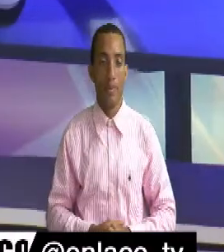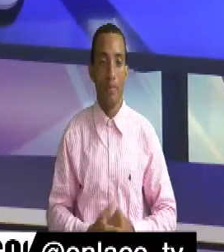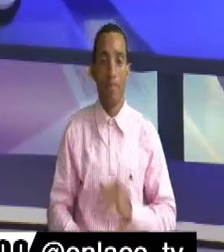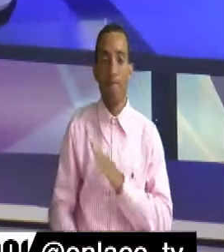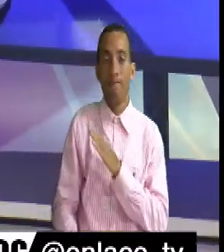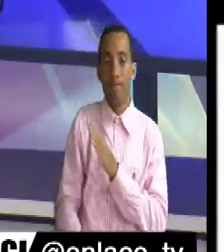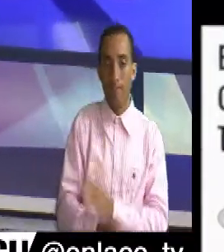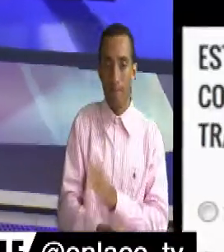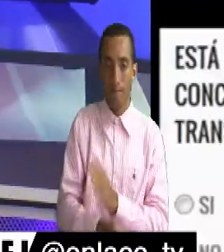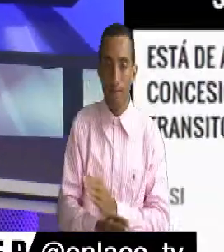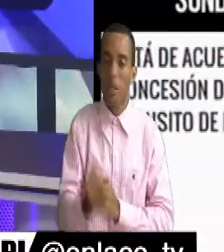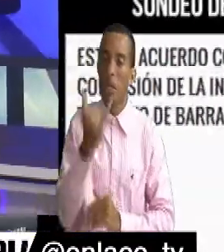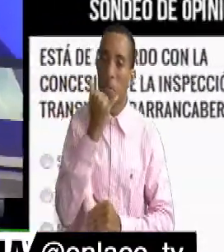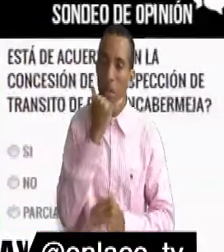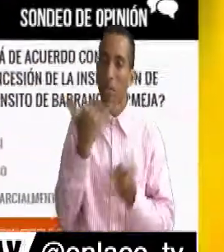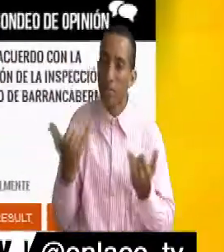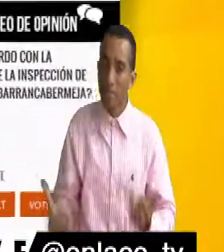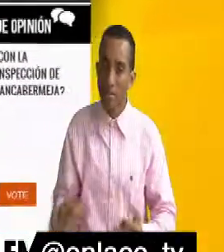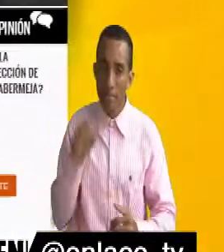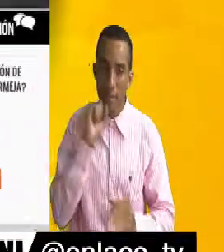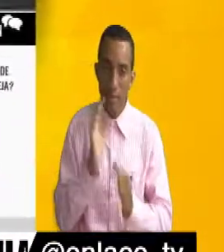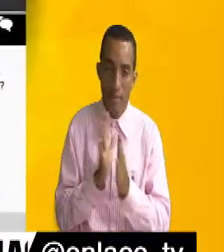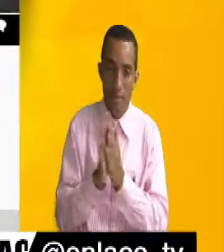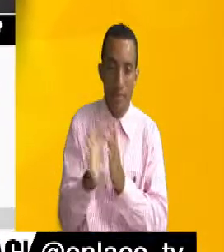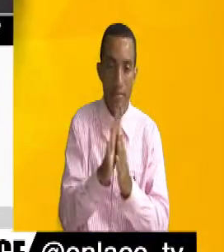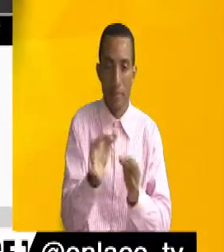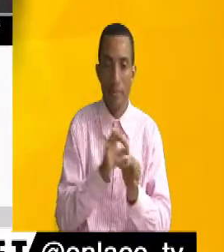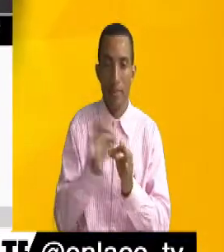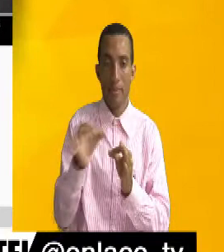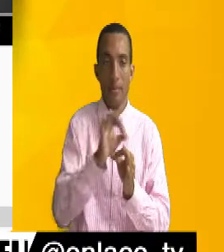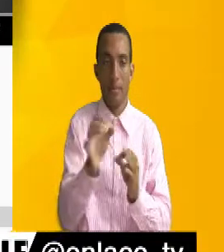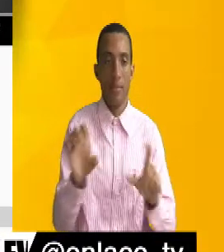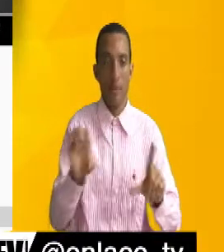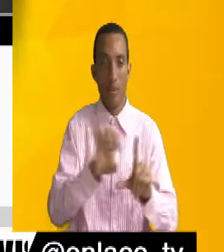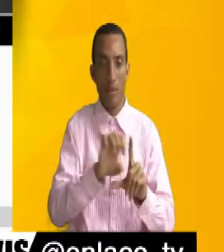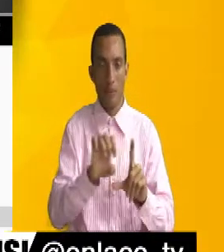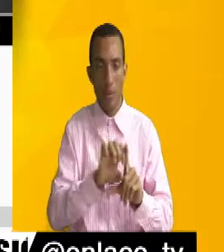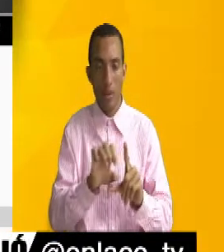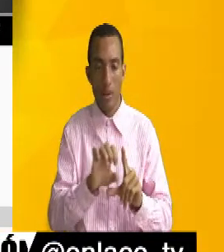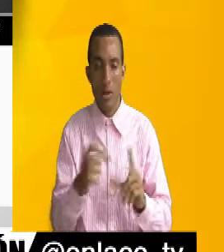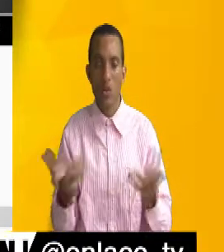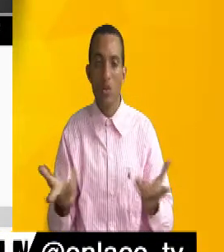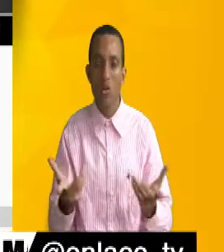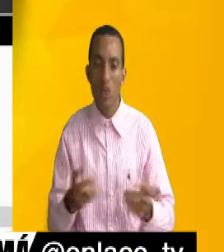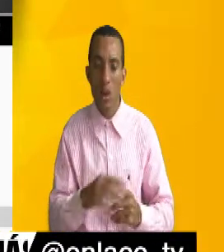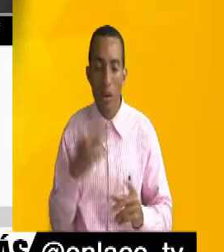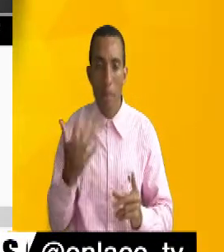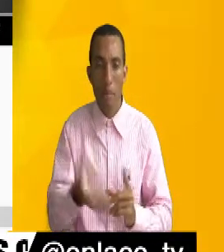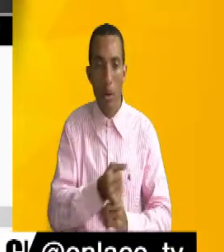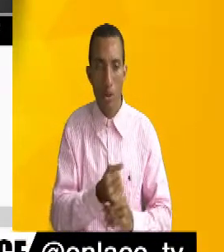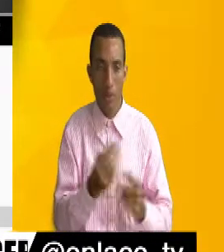comunidad el acontecer de la ciudad y de la región. Estas y otras informaciones de Enlace Noticias las pueden hallar en nuestra página web